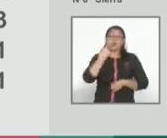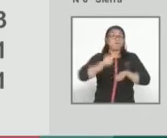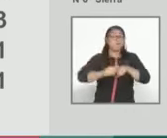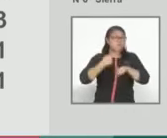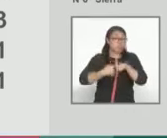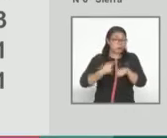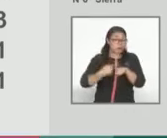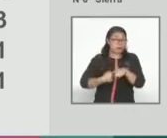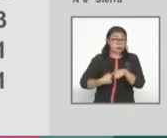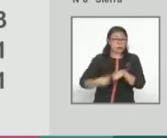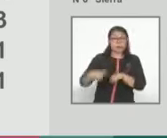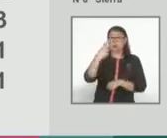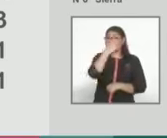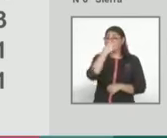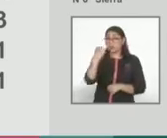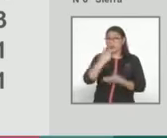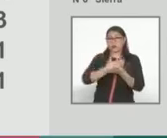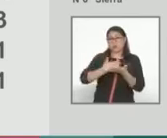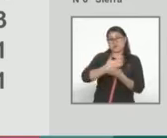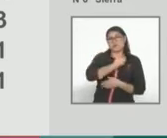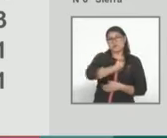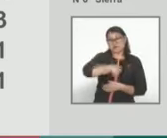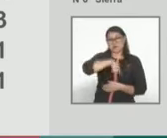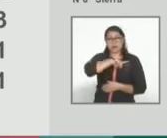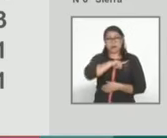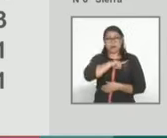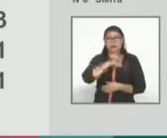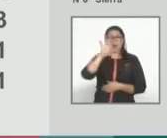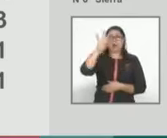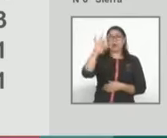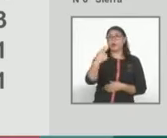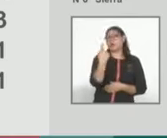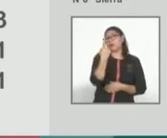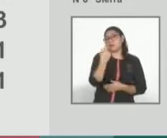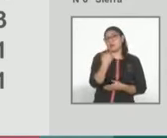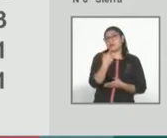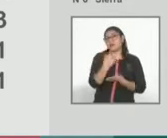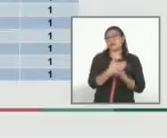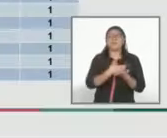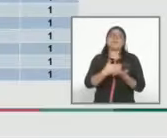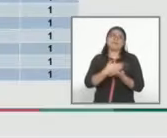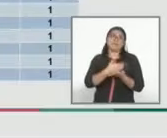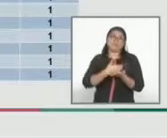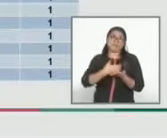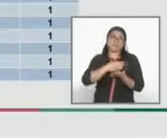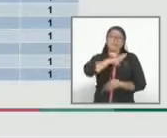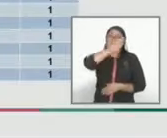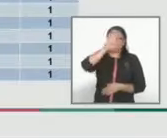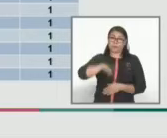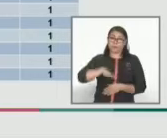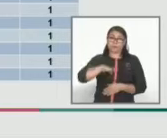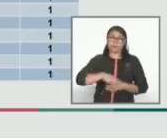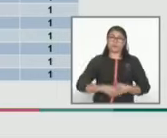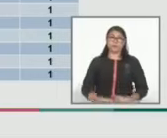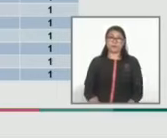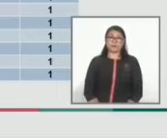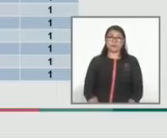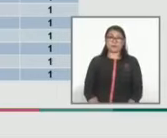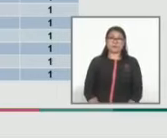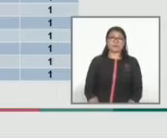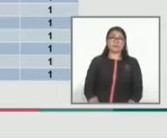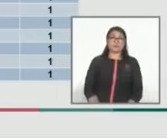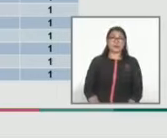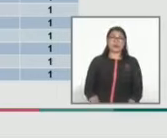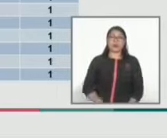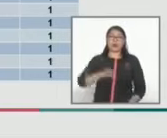casos confirmados, 200 recuperados y 41 defunciones. Al corte del día de hoy,